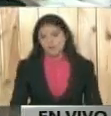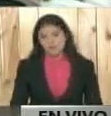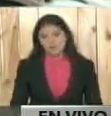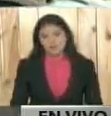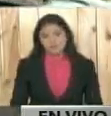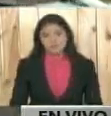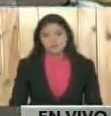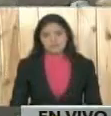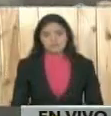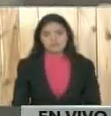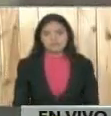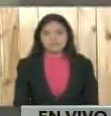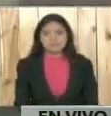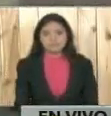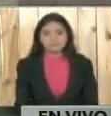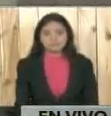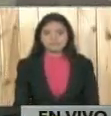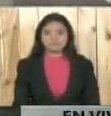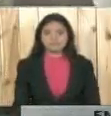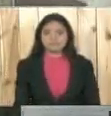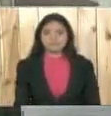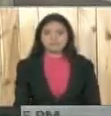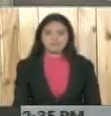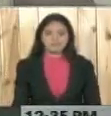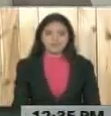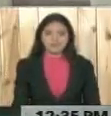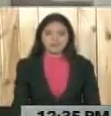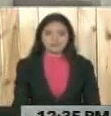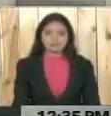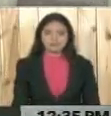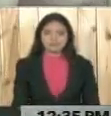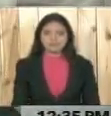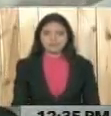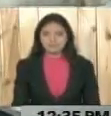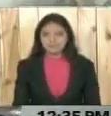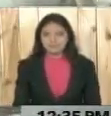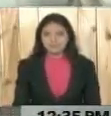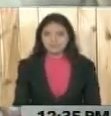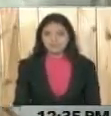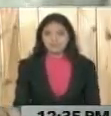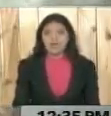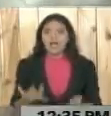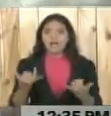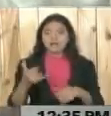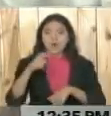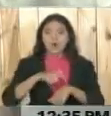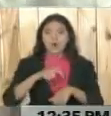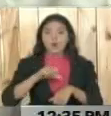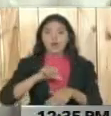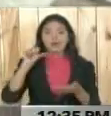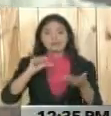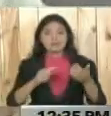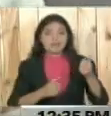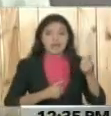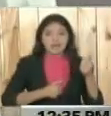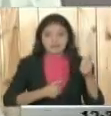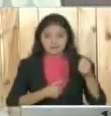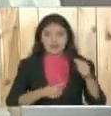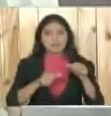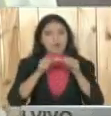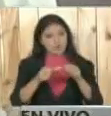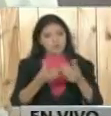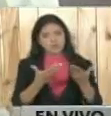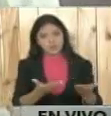Restiados con el Diálogo. Vamos entonces, aquí estamos en la Hora de la Salsa. Vamos a continuar,